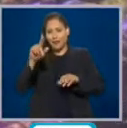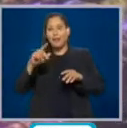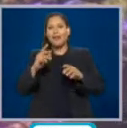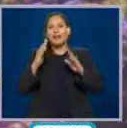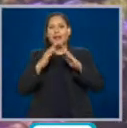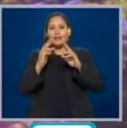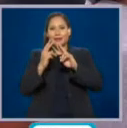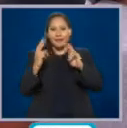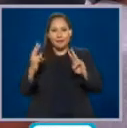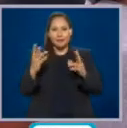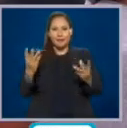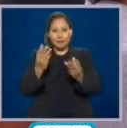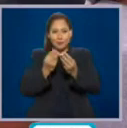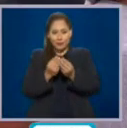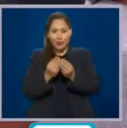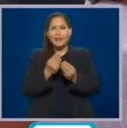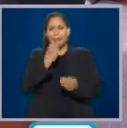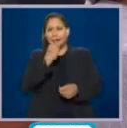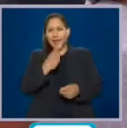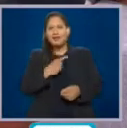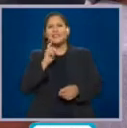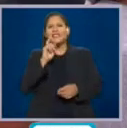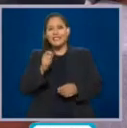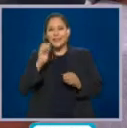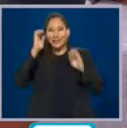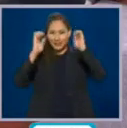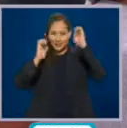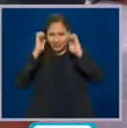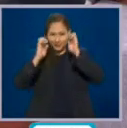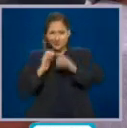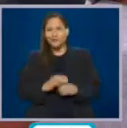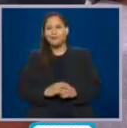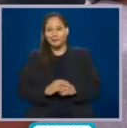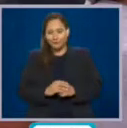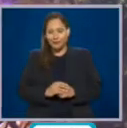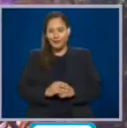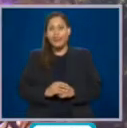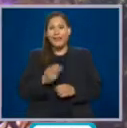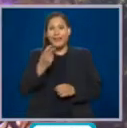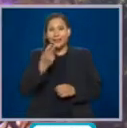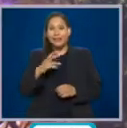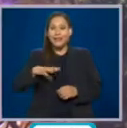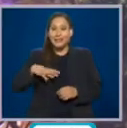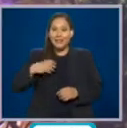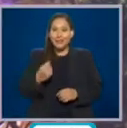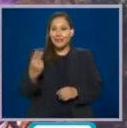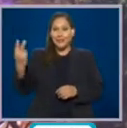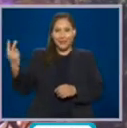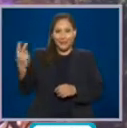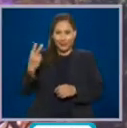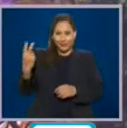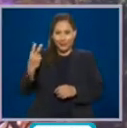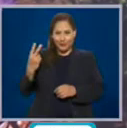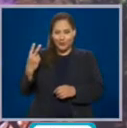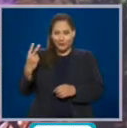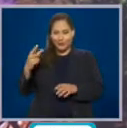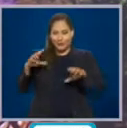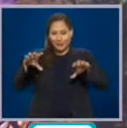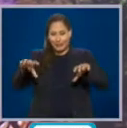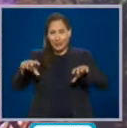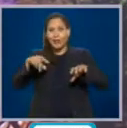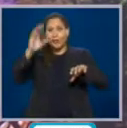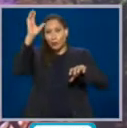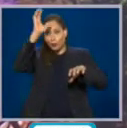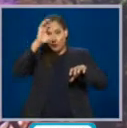Y bueno, pues cuéntanos de qué se trata la exposición. Bueno, este es un esfuerzo de las dos sedes del programa cultural